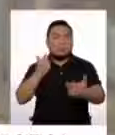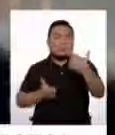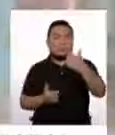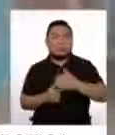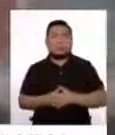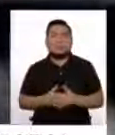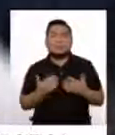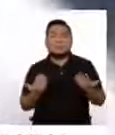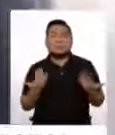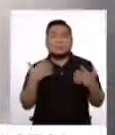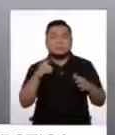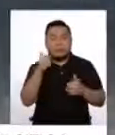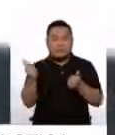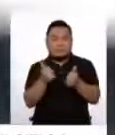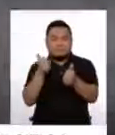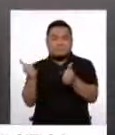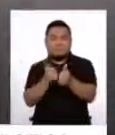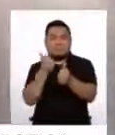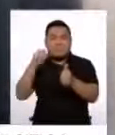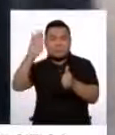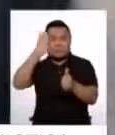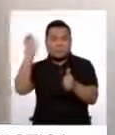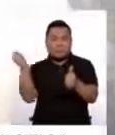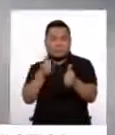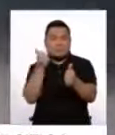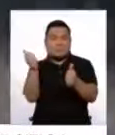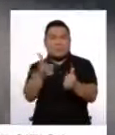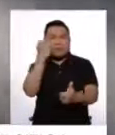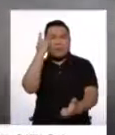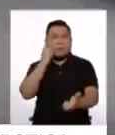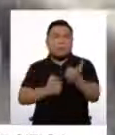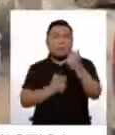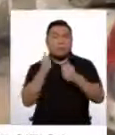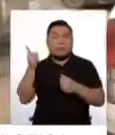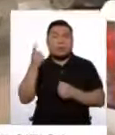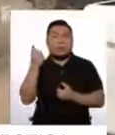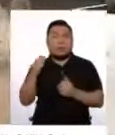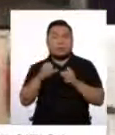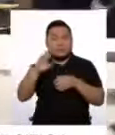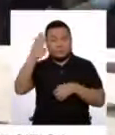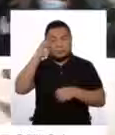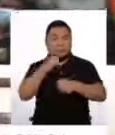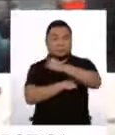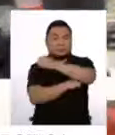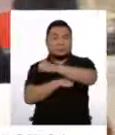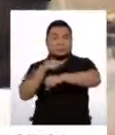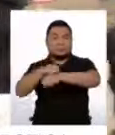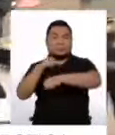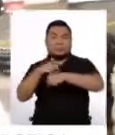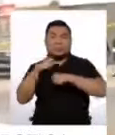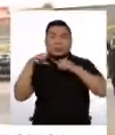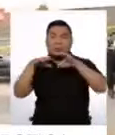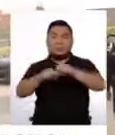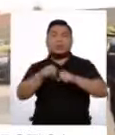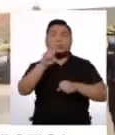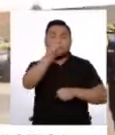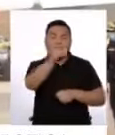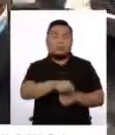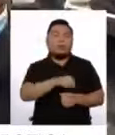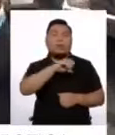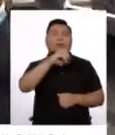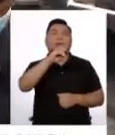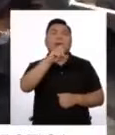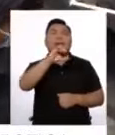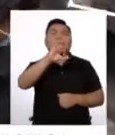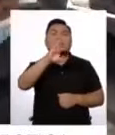En medio de la persecución con balacera, agentes de la dirincri de Puente Piedra capturaron a Luis Ayala González y Jefferson